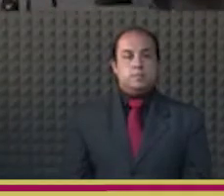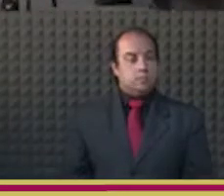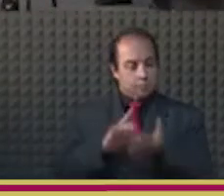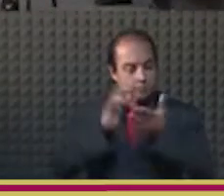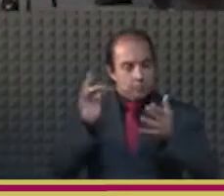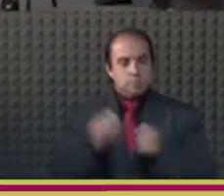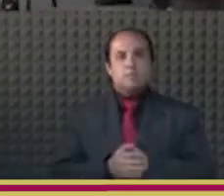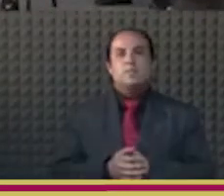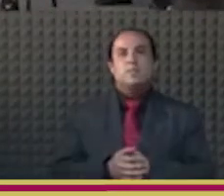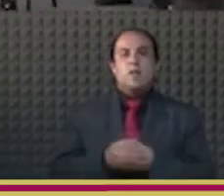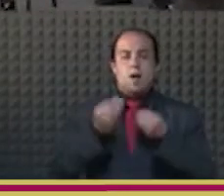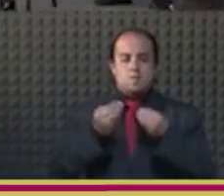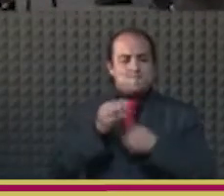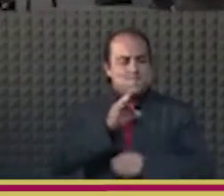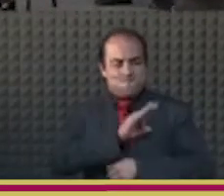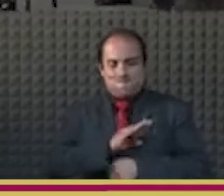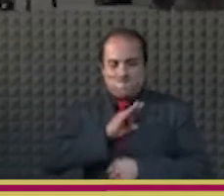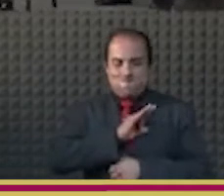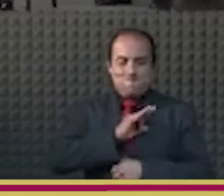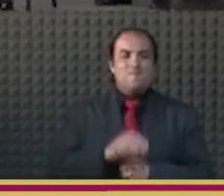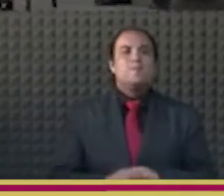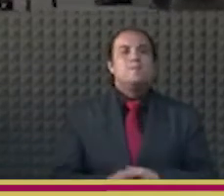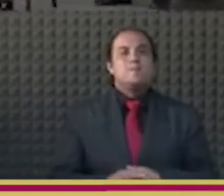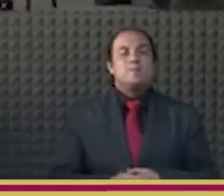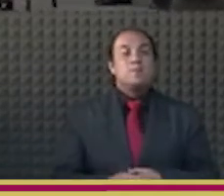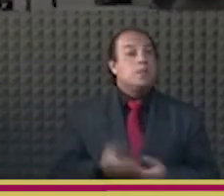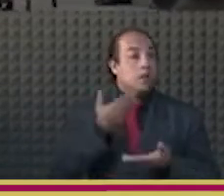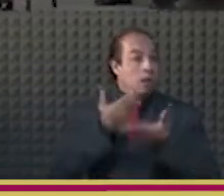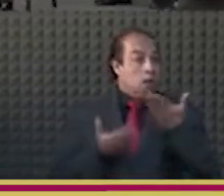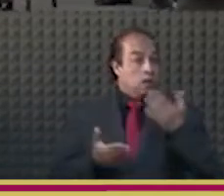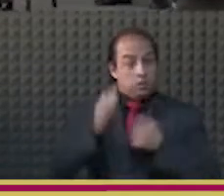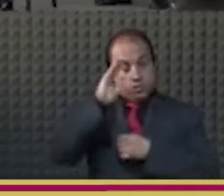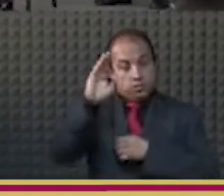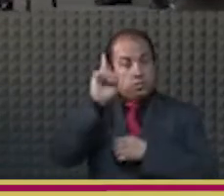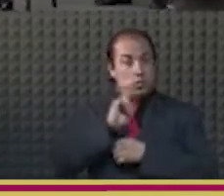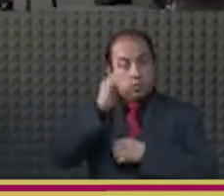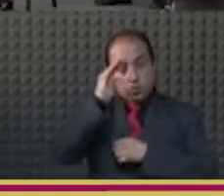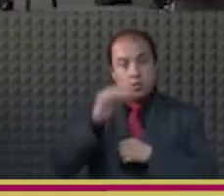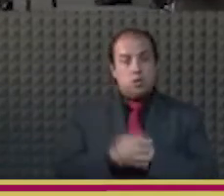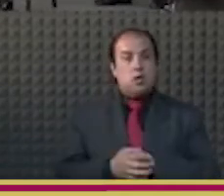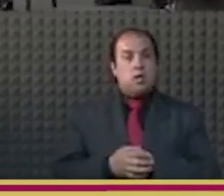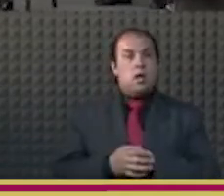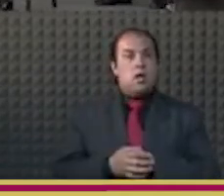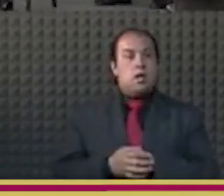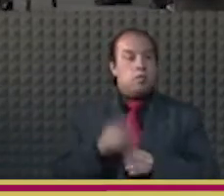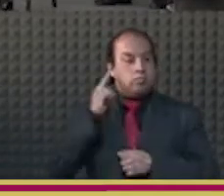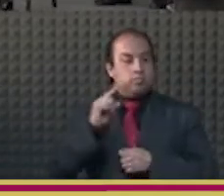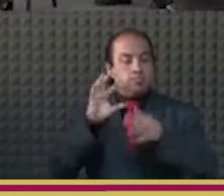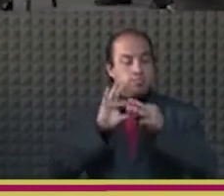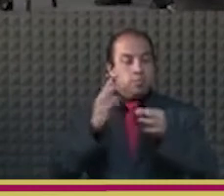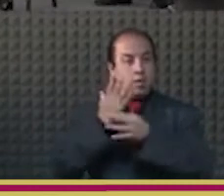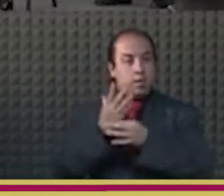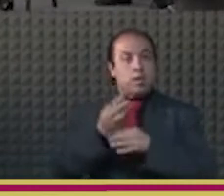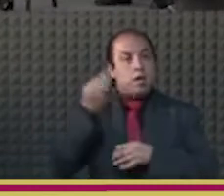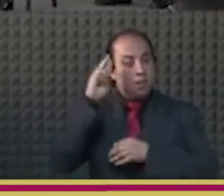Muchas gracias y muchas, muchas felicidades. A continuación, damas y caballeros, escuchemos el mensaje que nos dirige